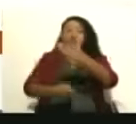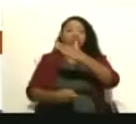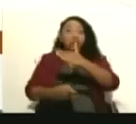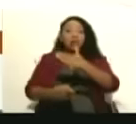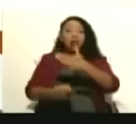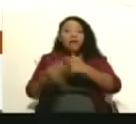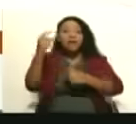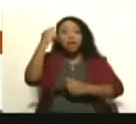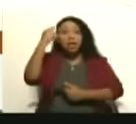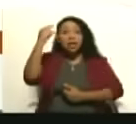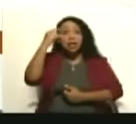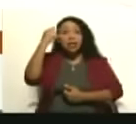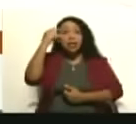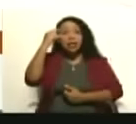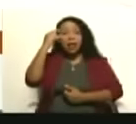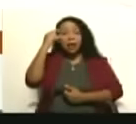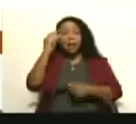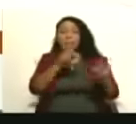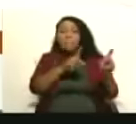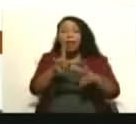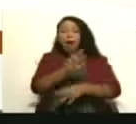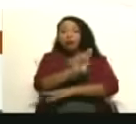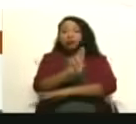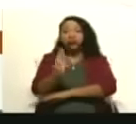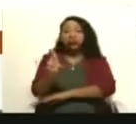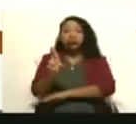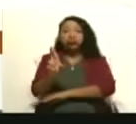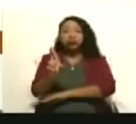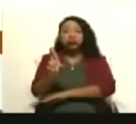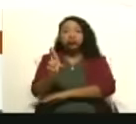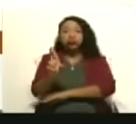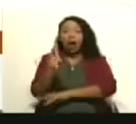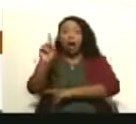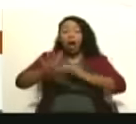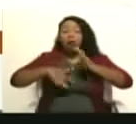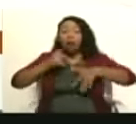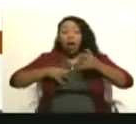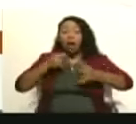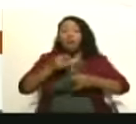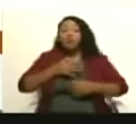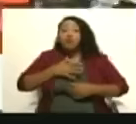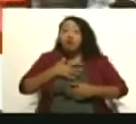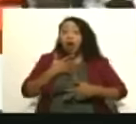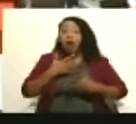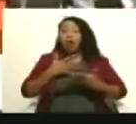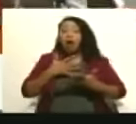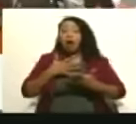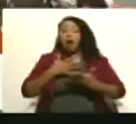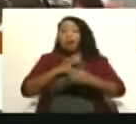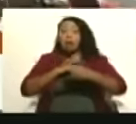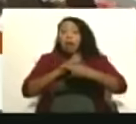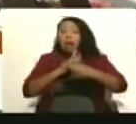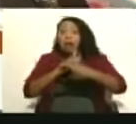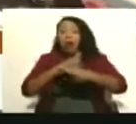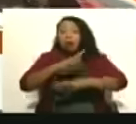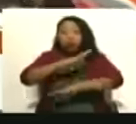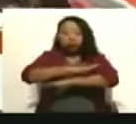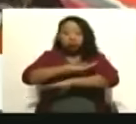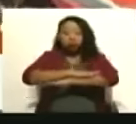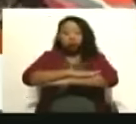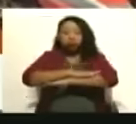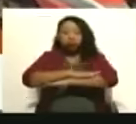fechas reuniones públicas, manifestaciones y cualquier otro acto que pueda perturbar la tranquilidad y el orden público.